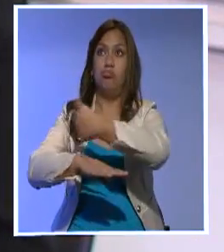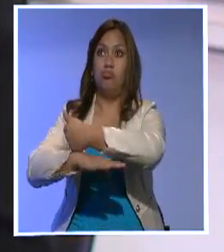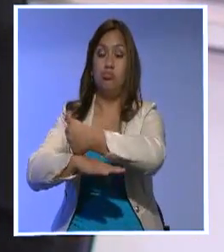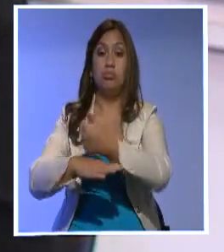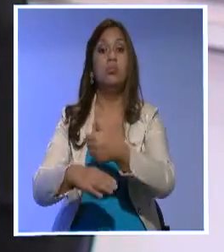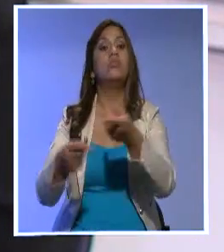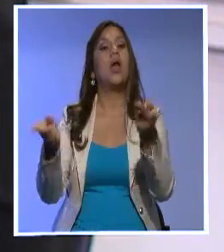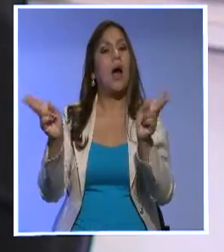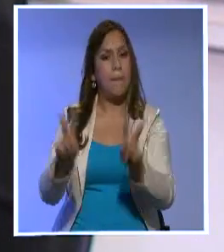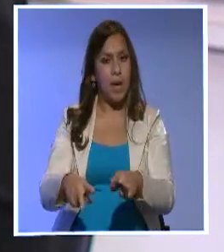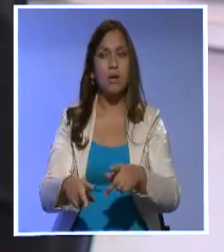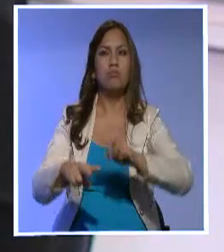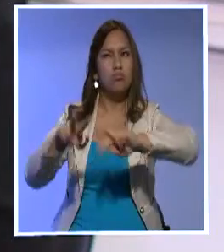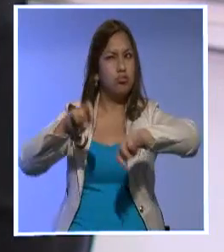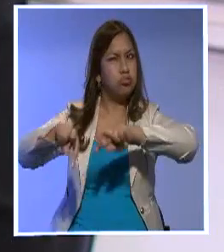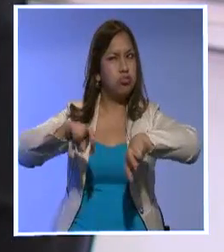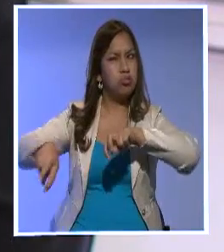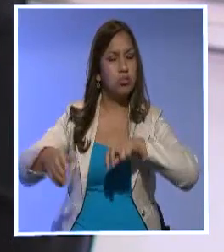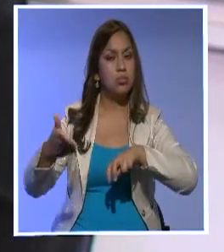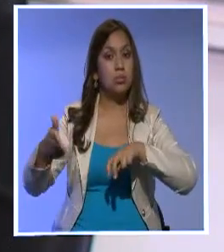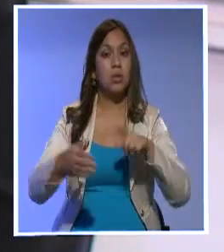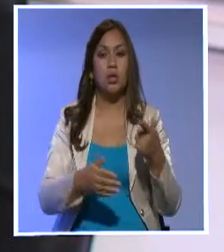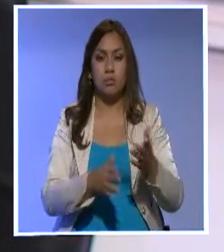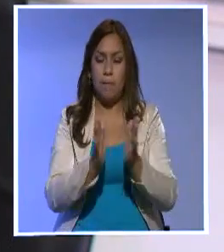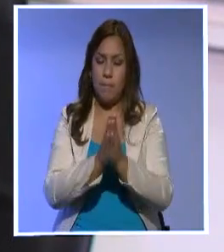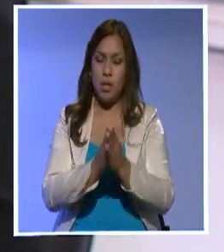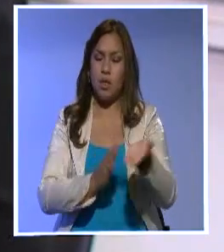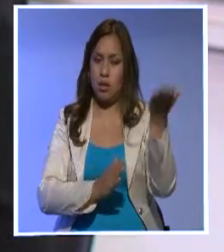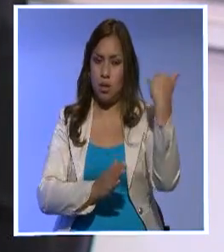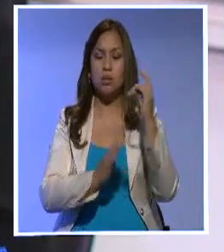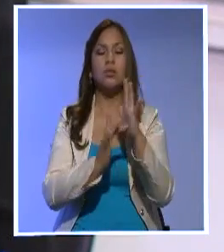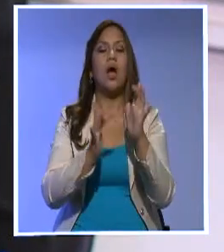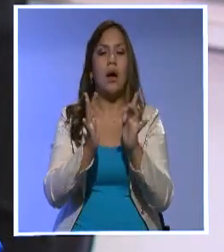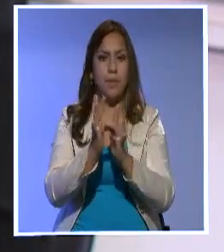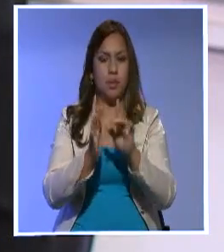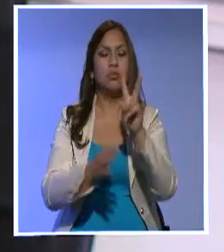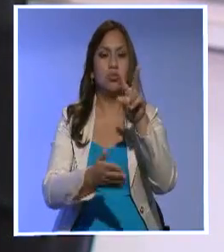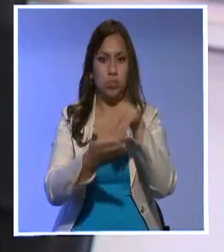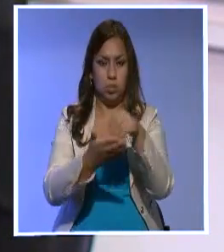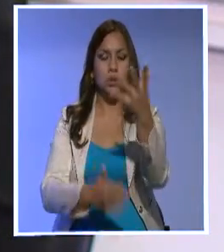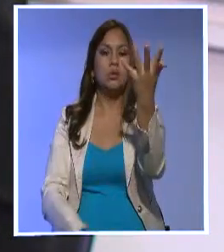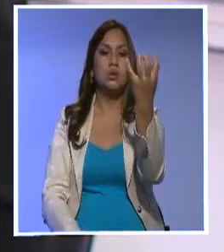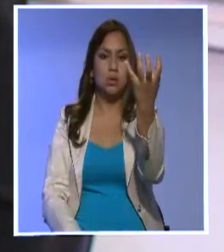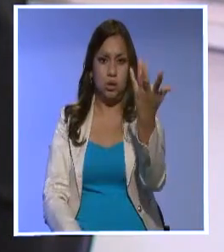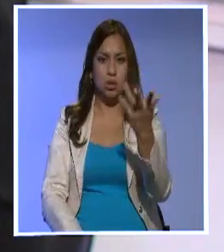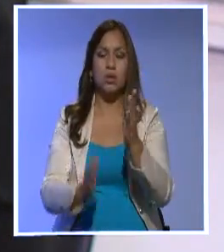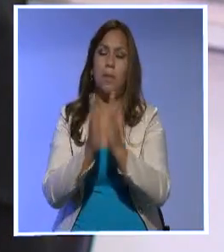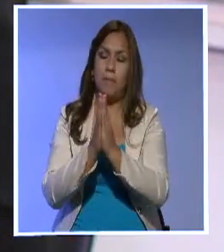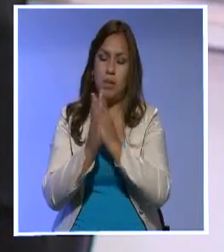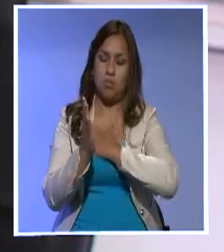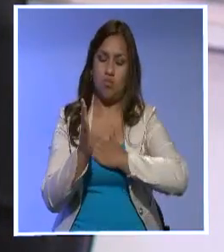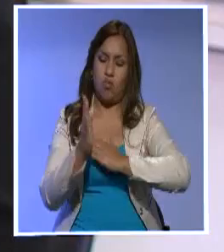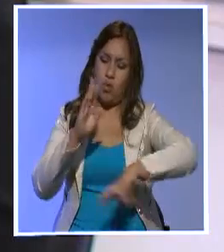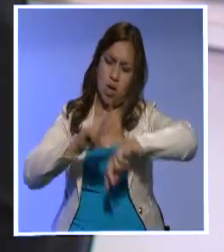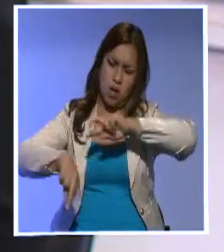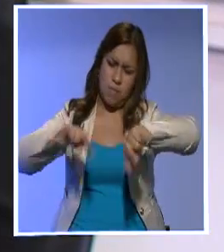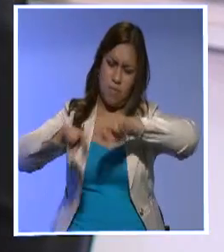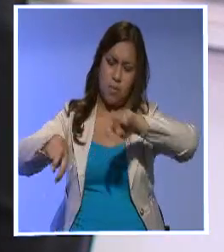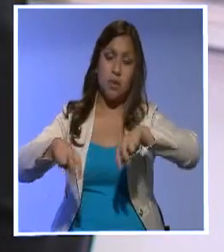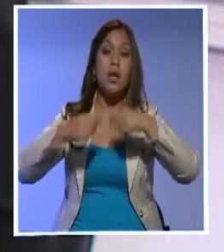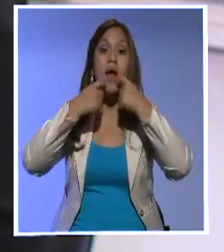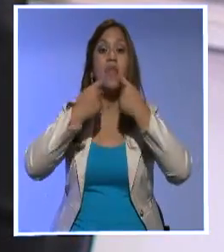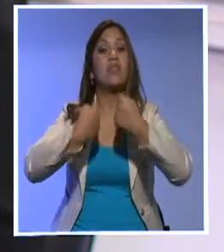y recordemos que en abril del 2015 nosotros solicitamos desde el carl también la investigación de las